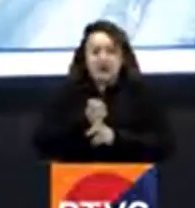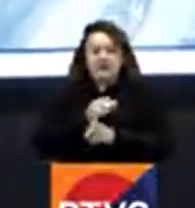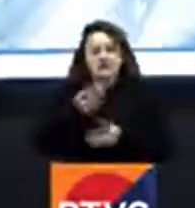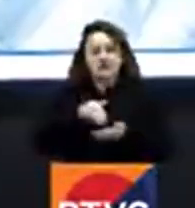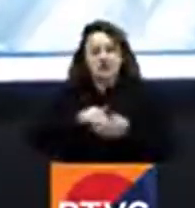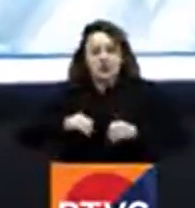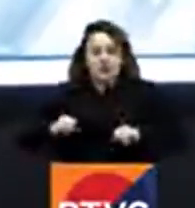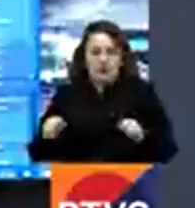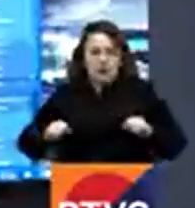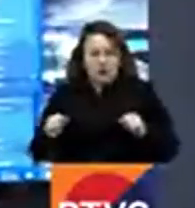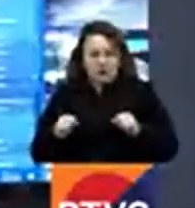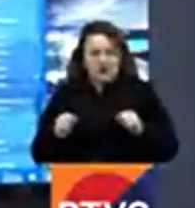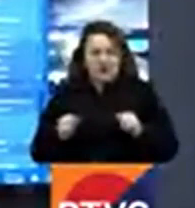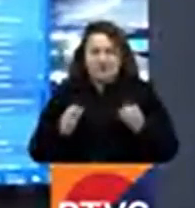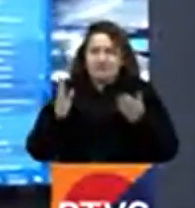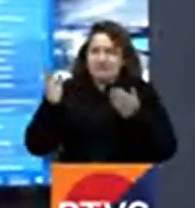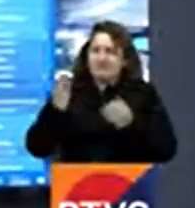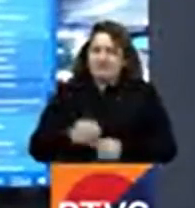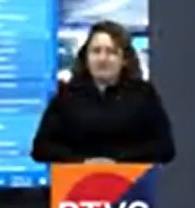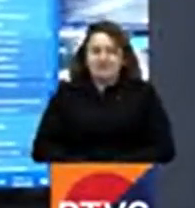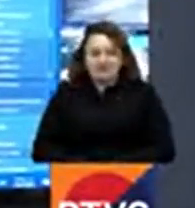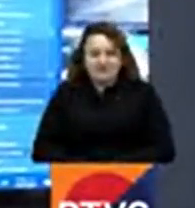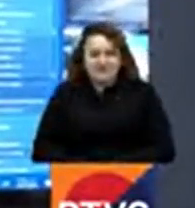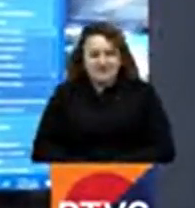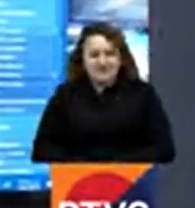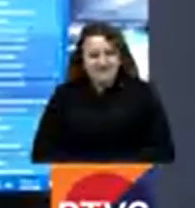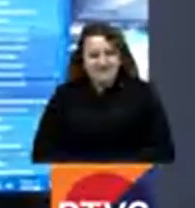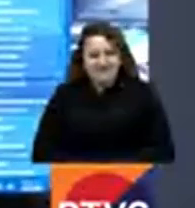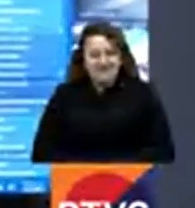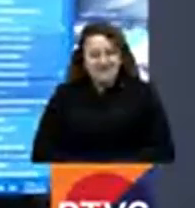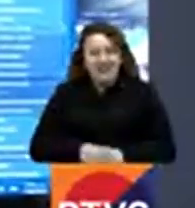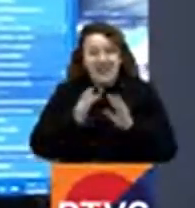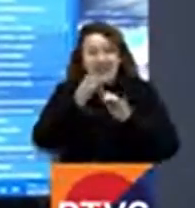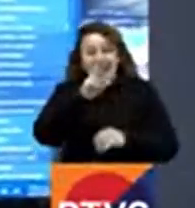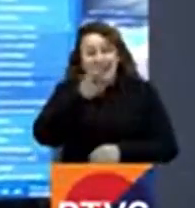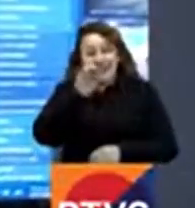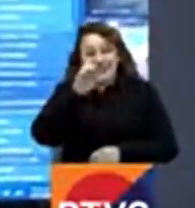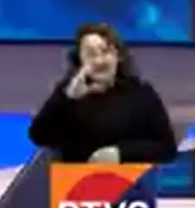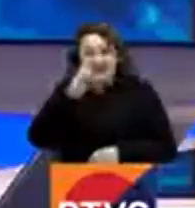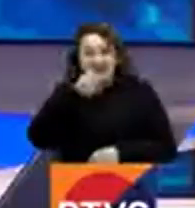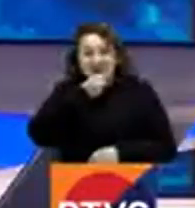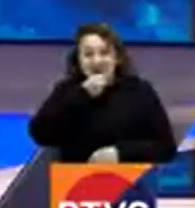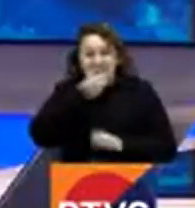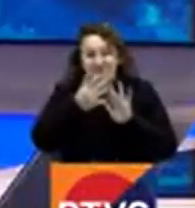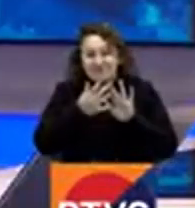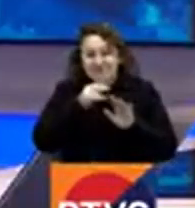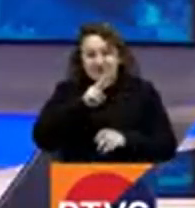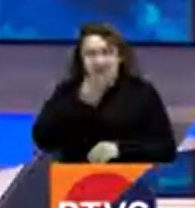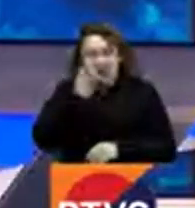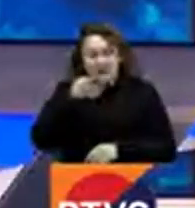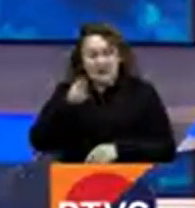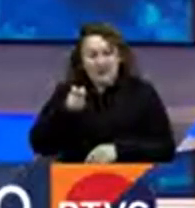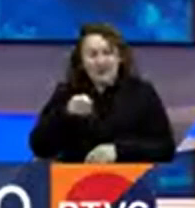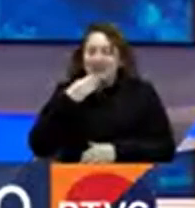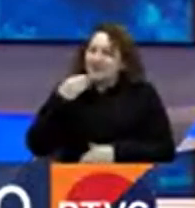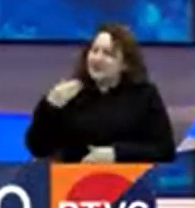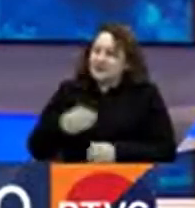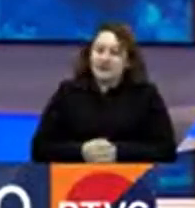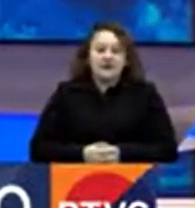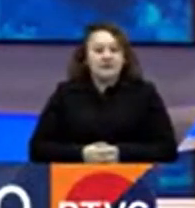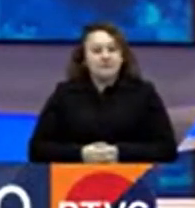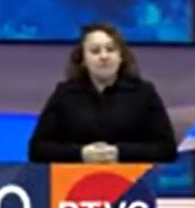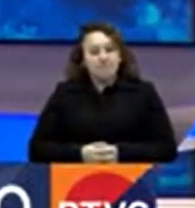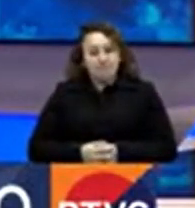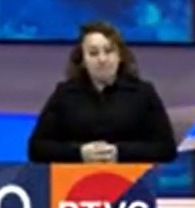Valencia, RTVC Noticias, conectados 24/7. Gracias, Stephanie. Y un accidente de una tractomula cargada de cemento en la vía